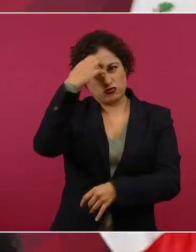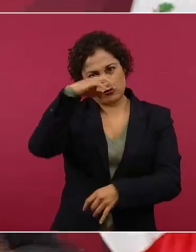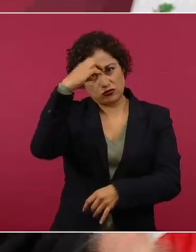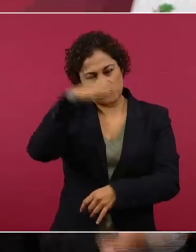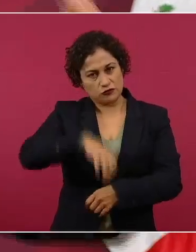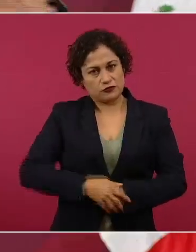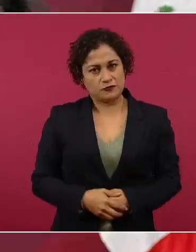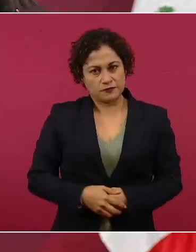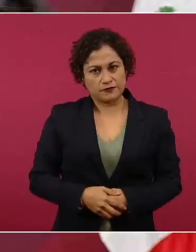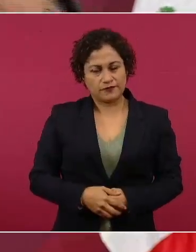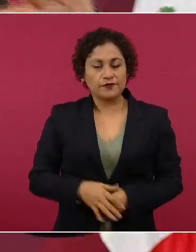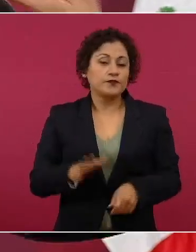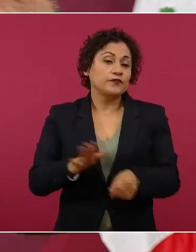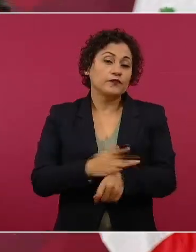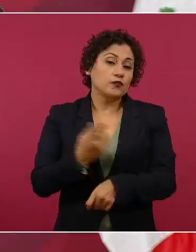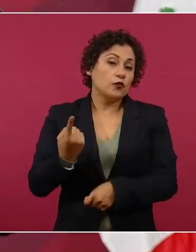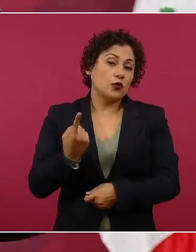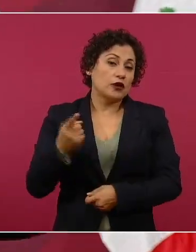porque pertenece